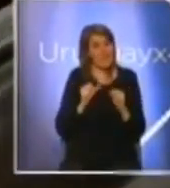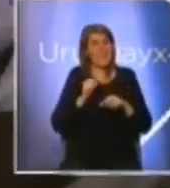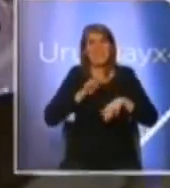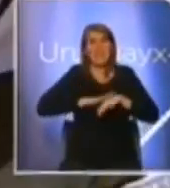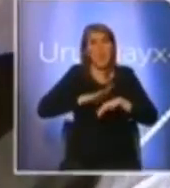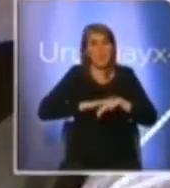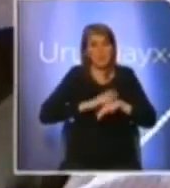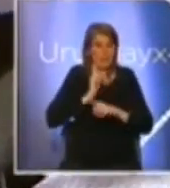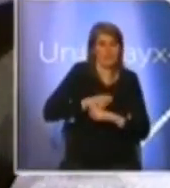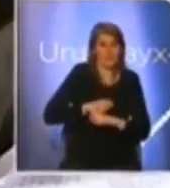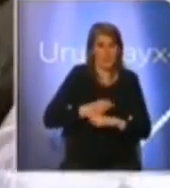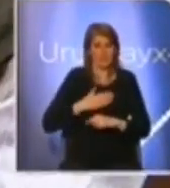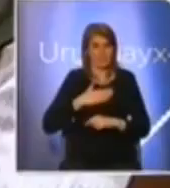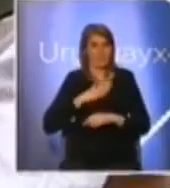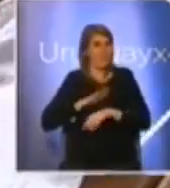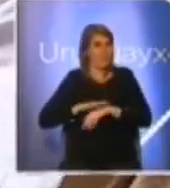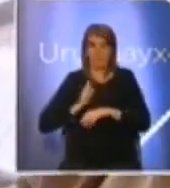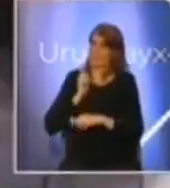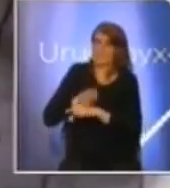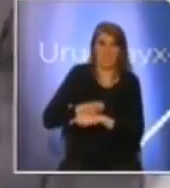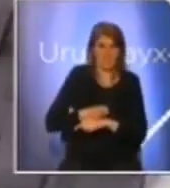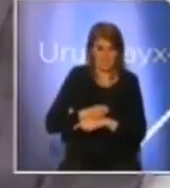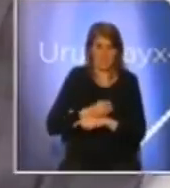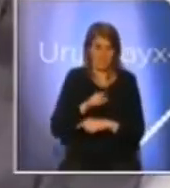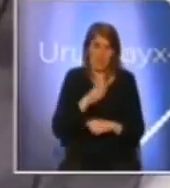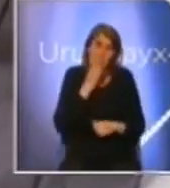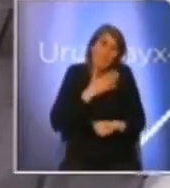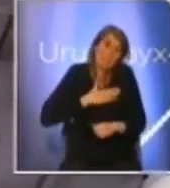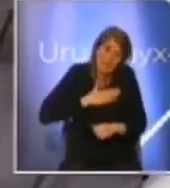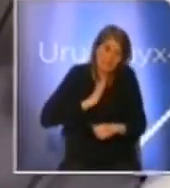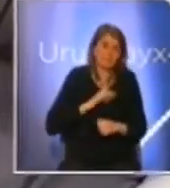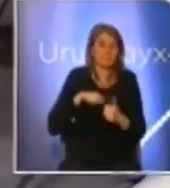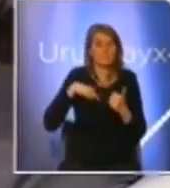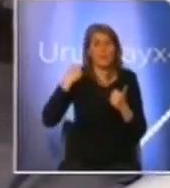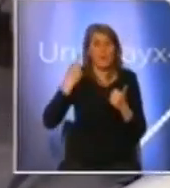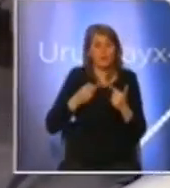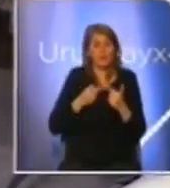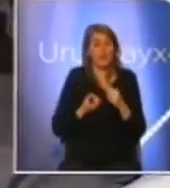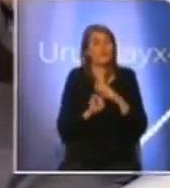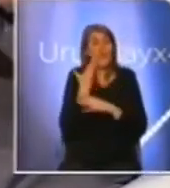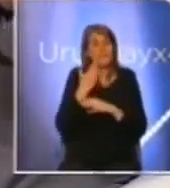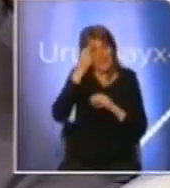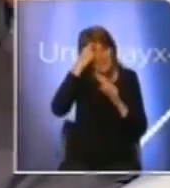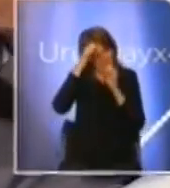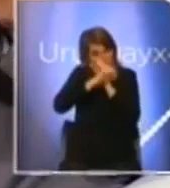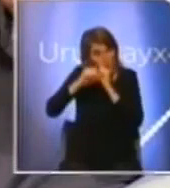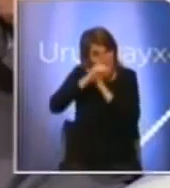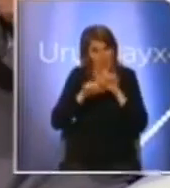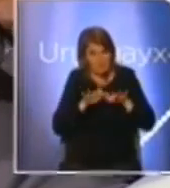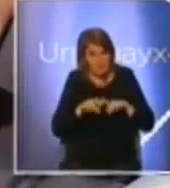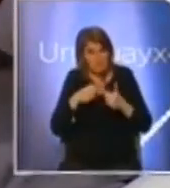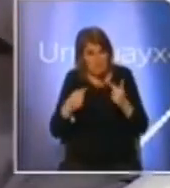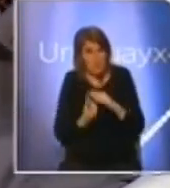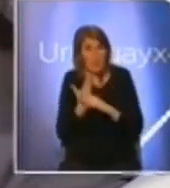tratar de tener. El siguiente, que está también muy relacionado con las nuevas tecnologías, siempre una nueva tecnología y una